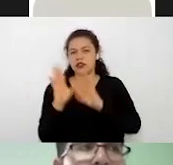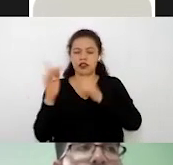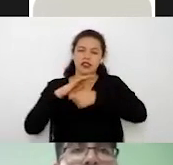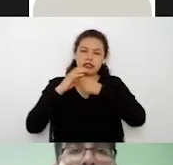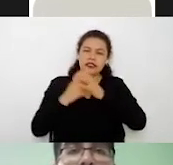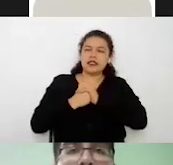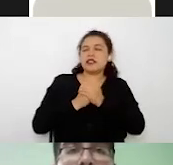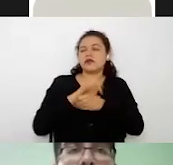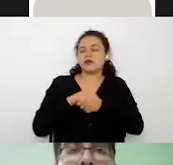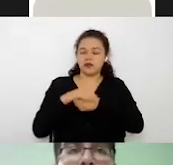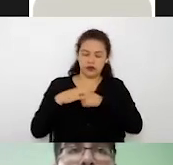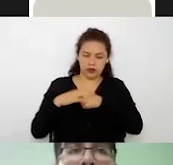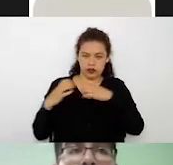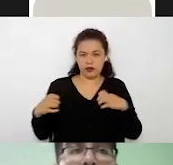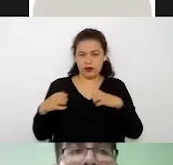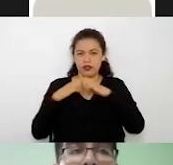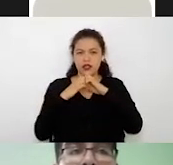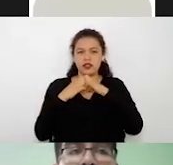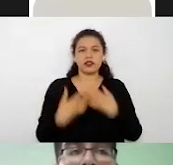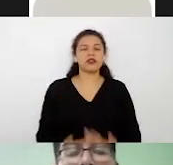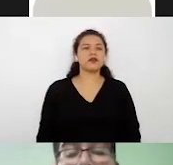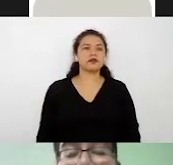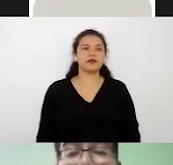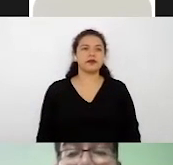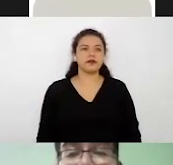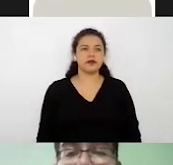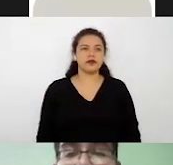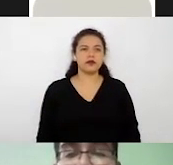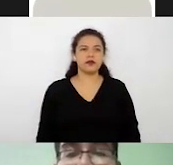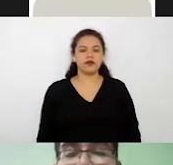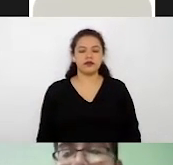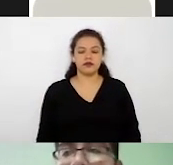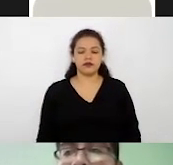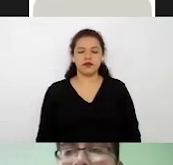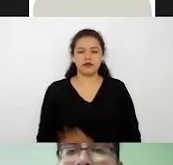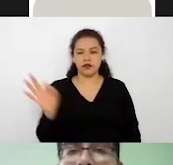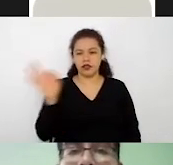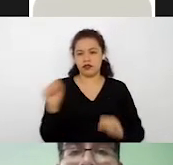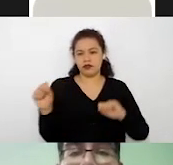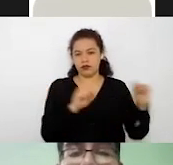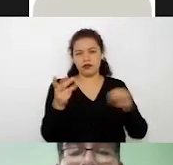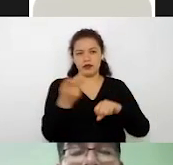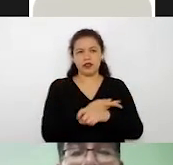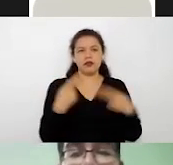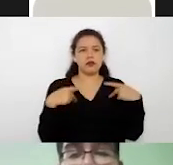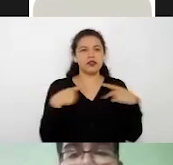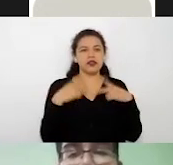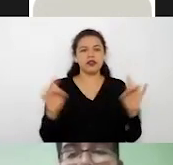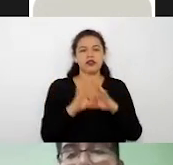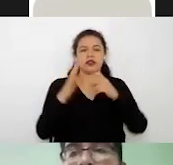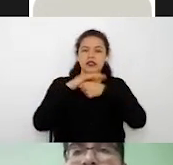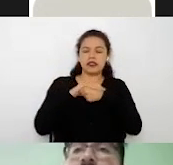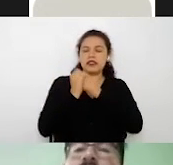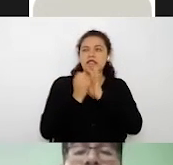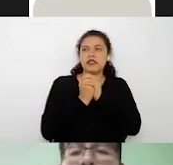ansiedad, por, no sé qué ha pasado, que cuando hay un sismo hay personas que de repente la ansiedad les dura varios